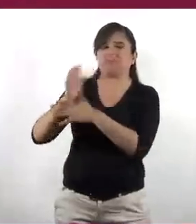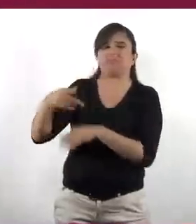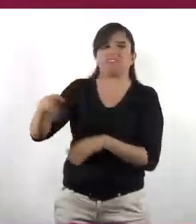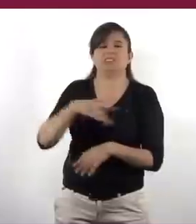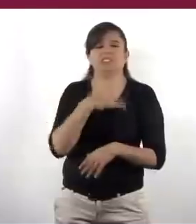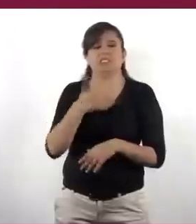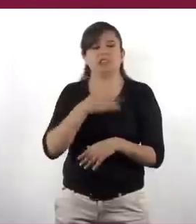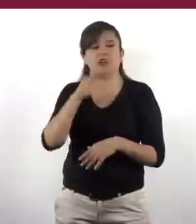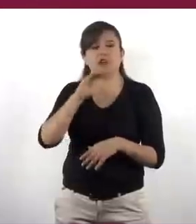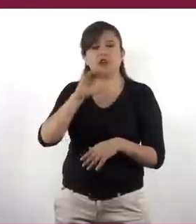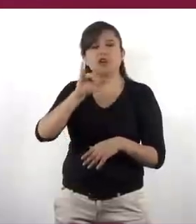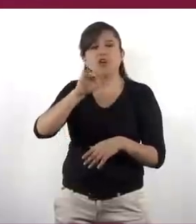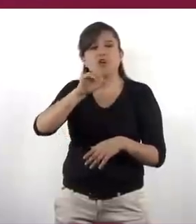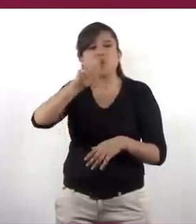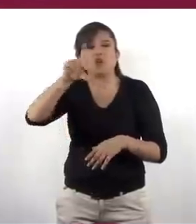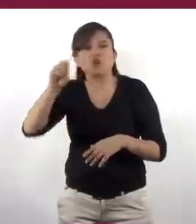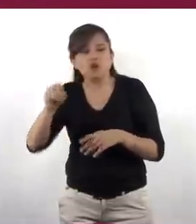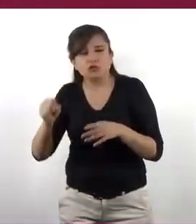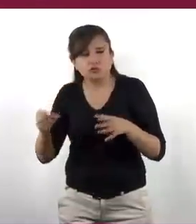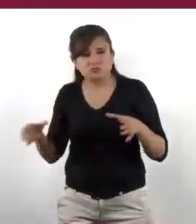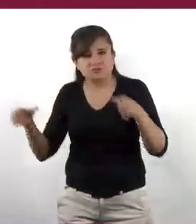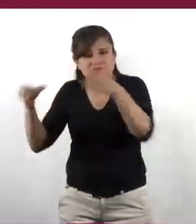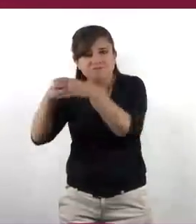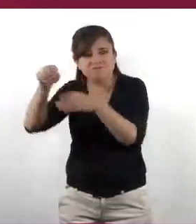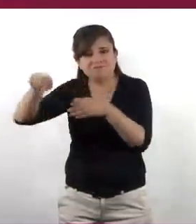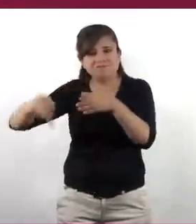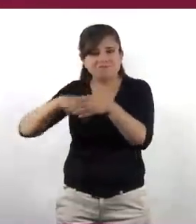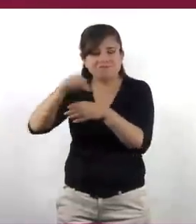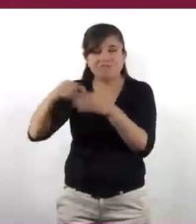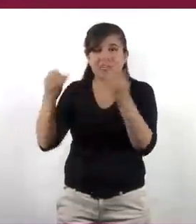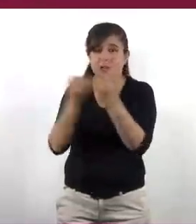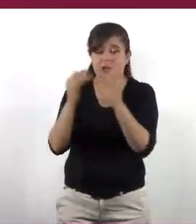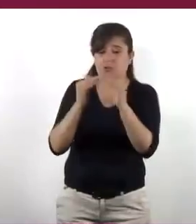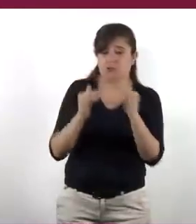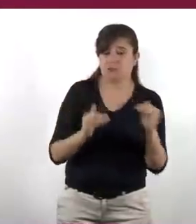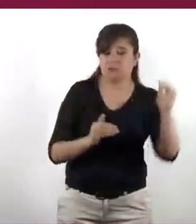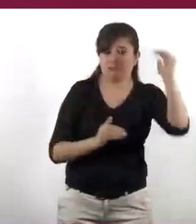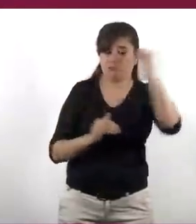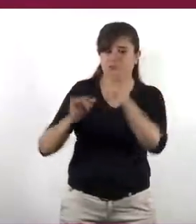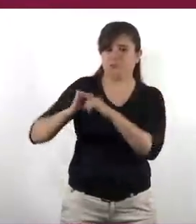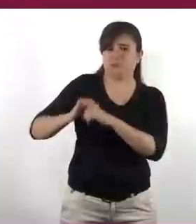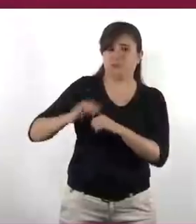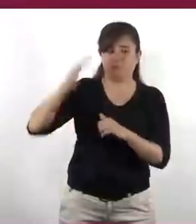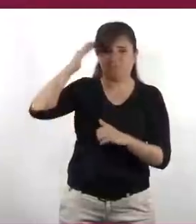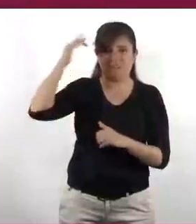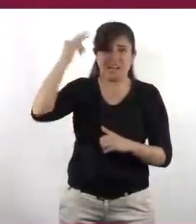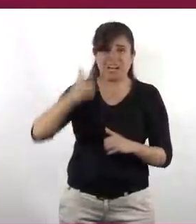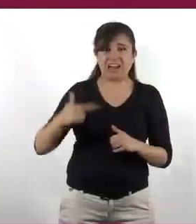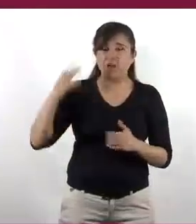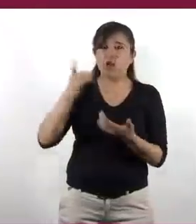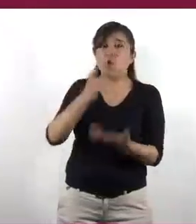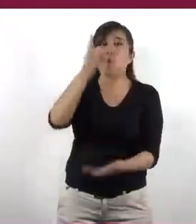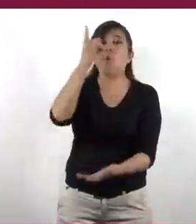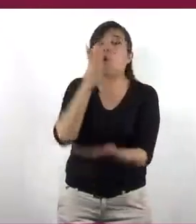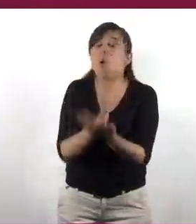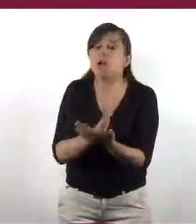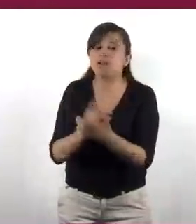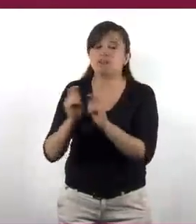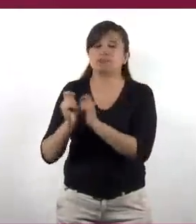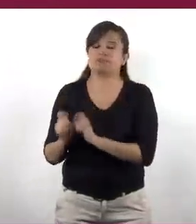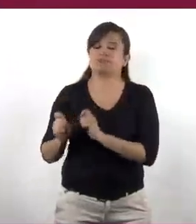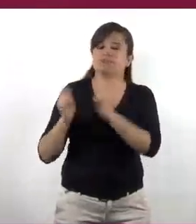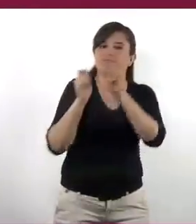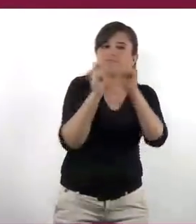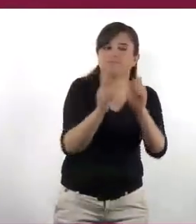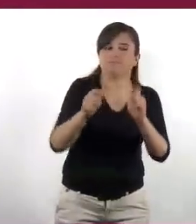las instituciones que se crearon en esa época como los altos cargos burocráticos únicamente podían ser